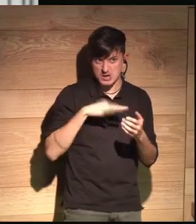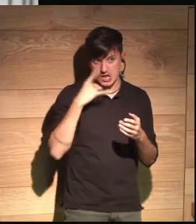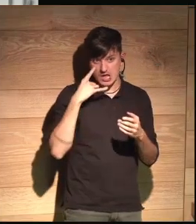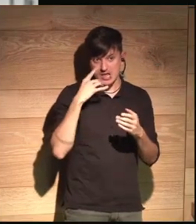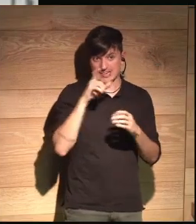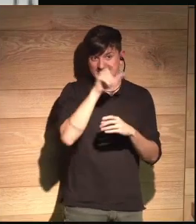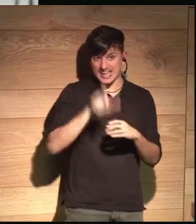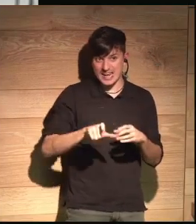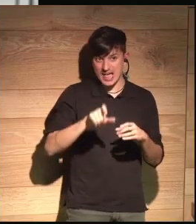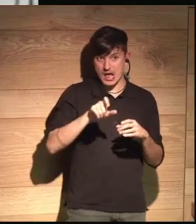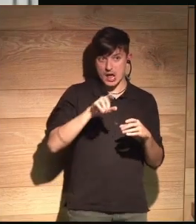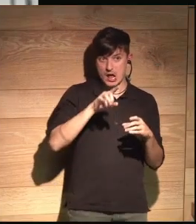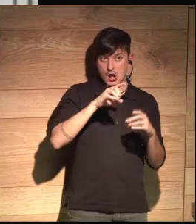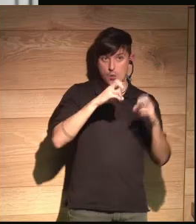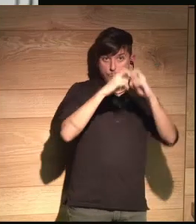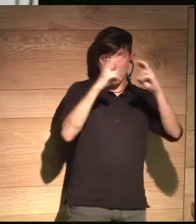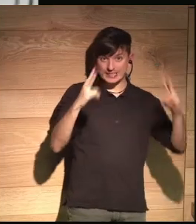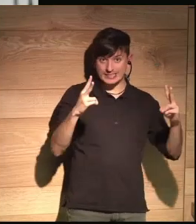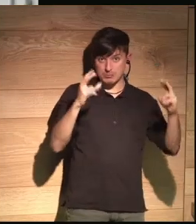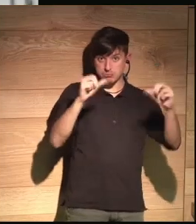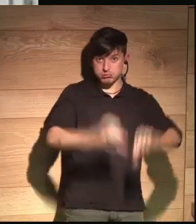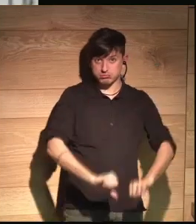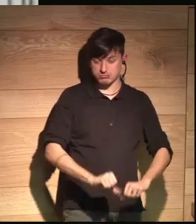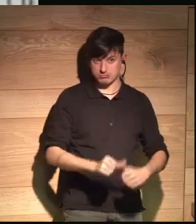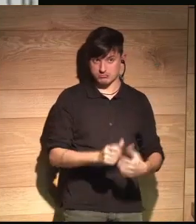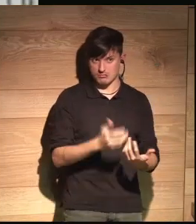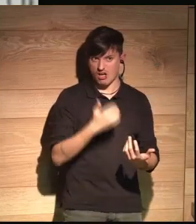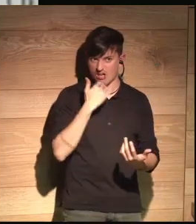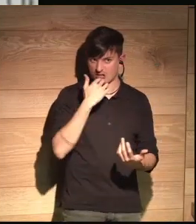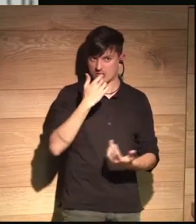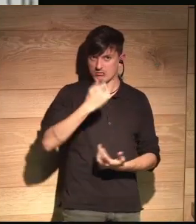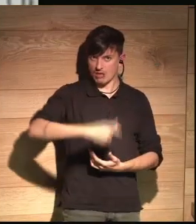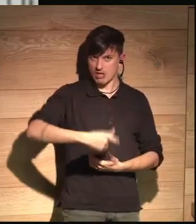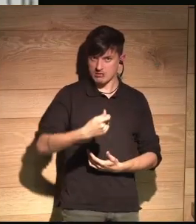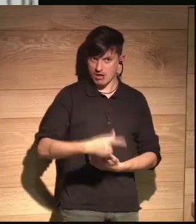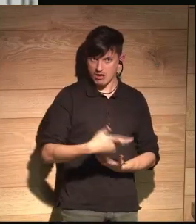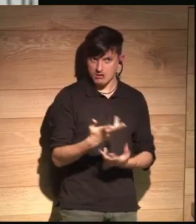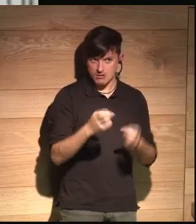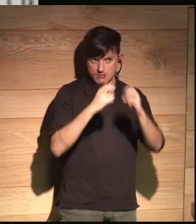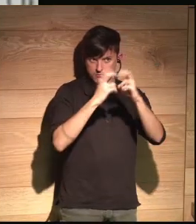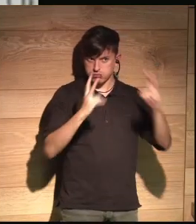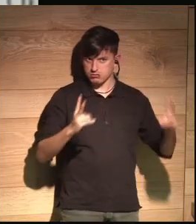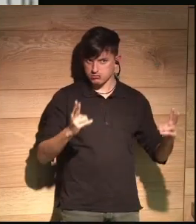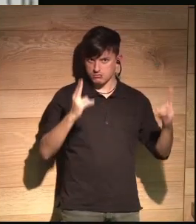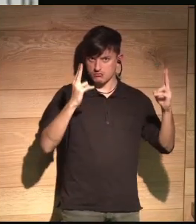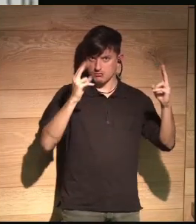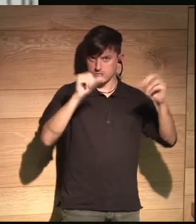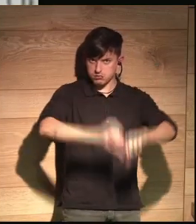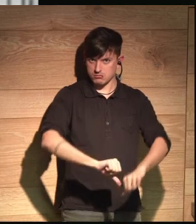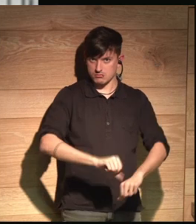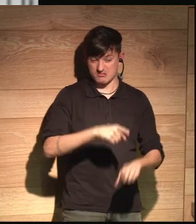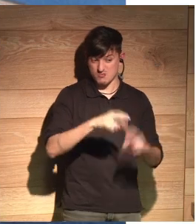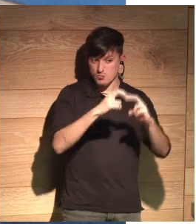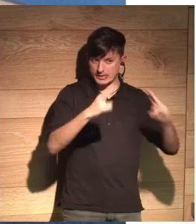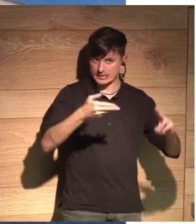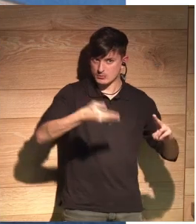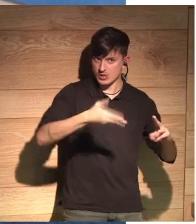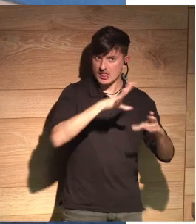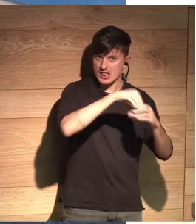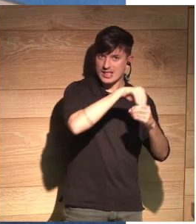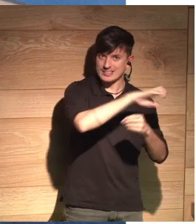puente en italia pero esto es bastante habitual esta es una caída importante que está una calle de un puente importante que se produjo en los